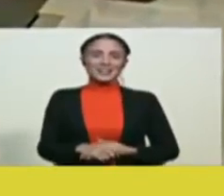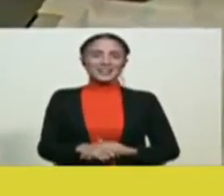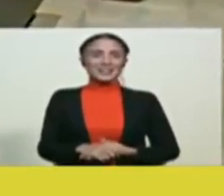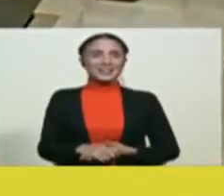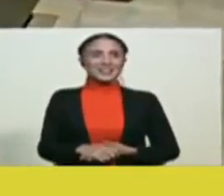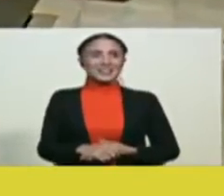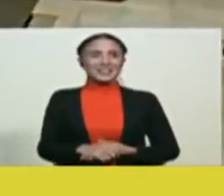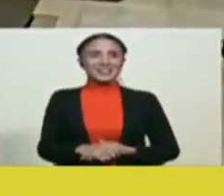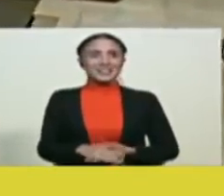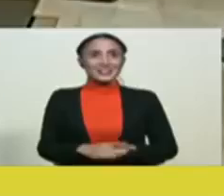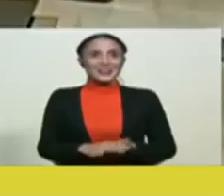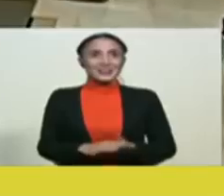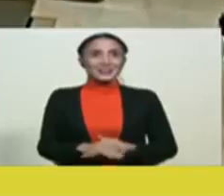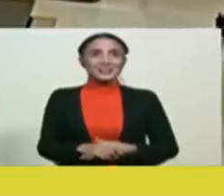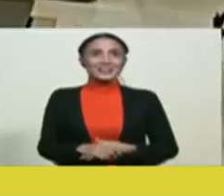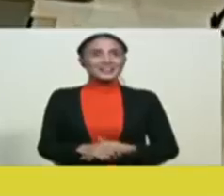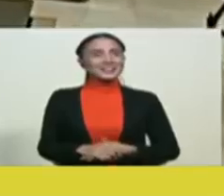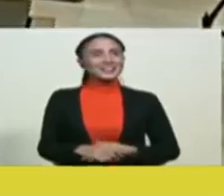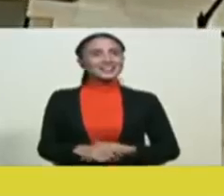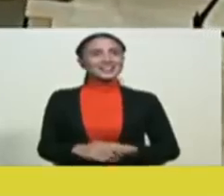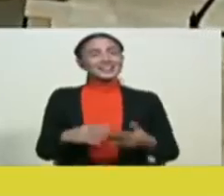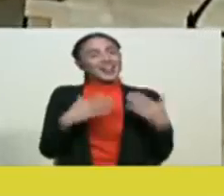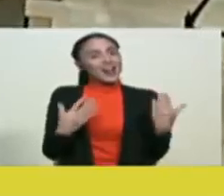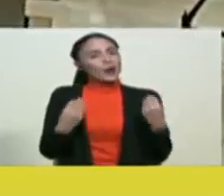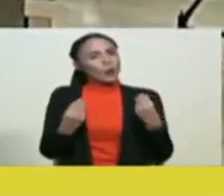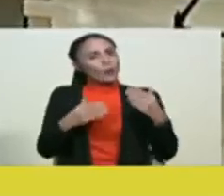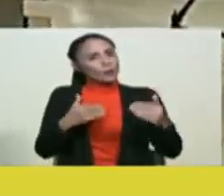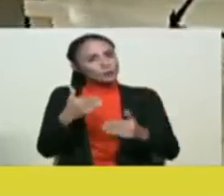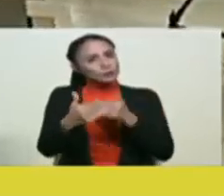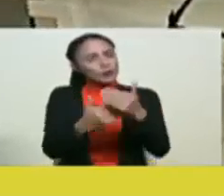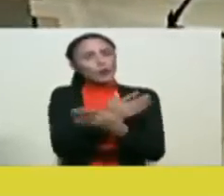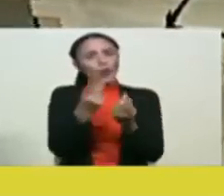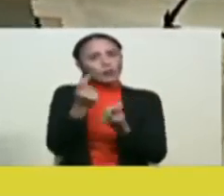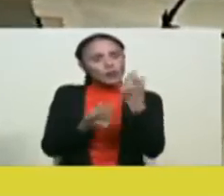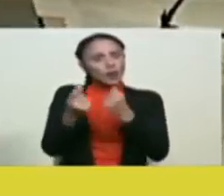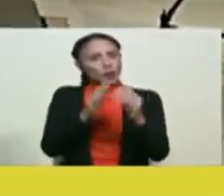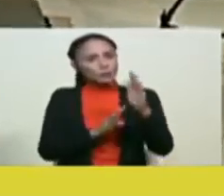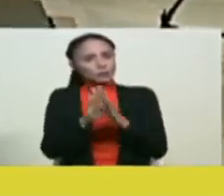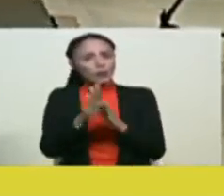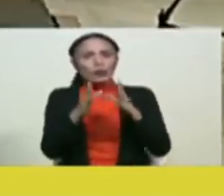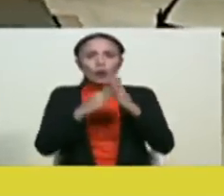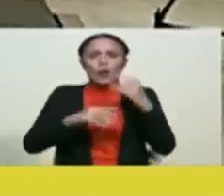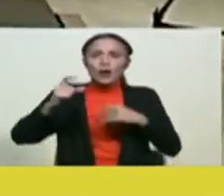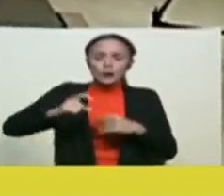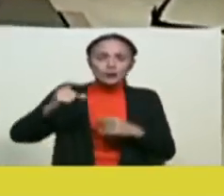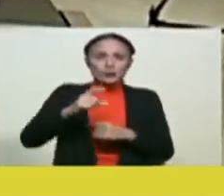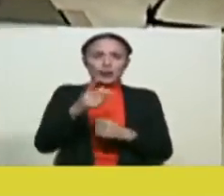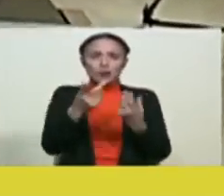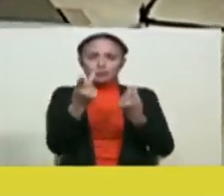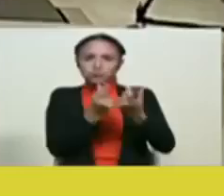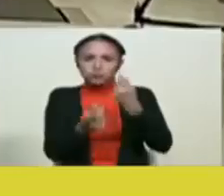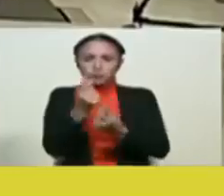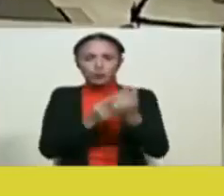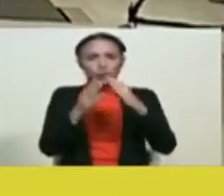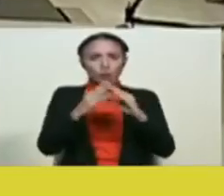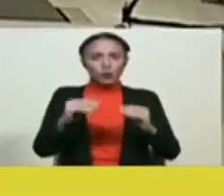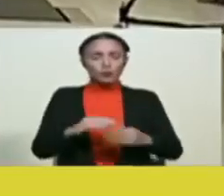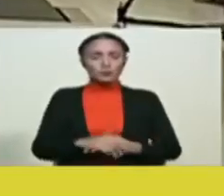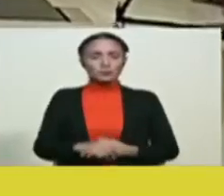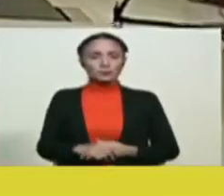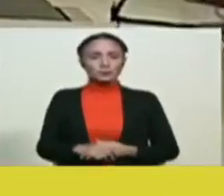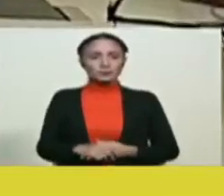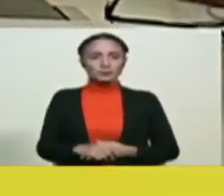creación de riqueza la creación de riqueza la satisfacción de las necesidades materiales y nuestro pueblo